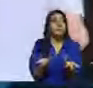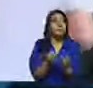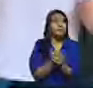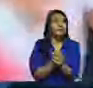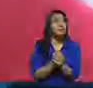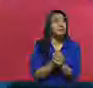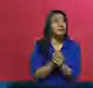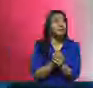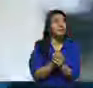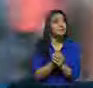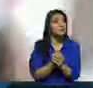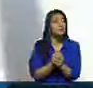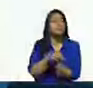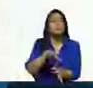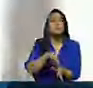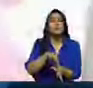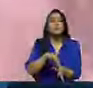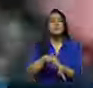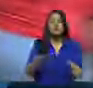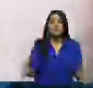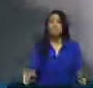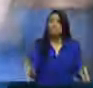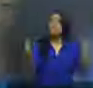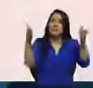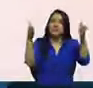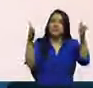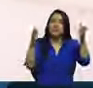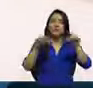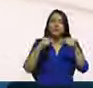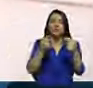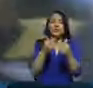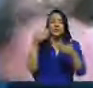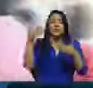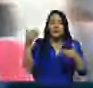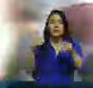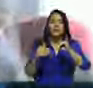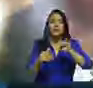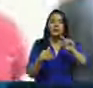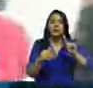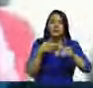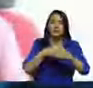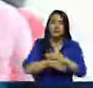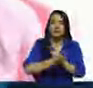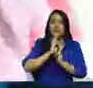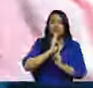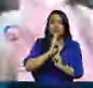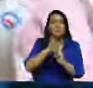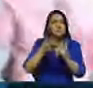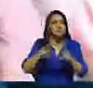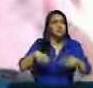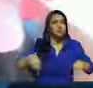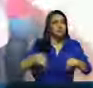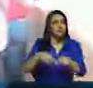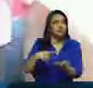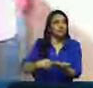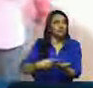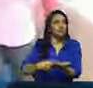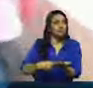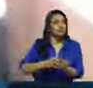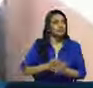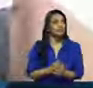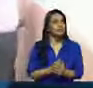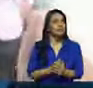las votaciones de la tarde en la en la estancia de la Izquierda